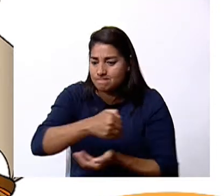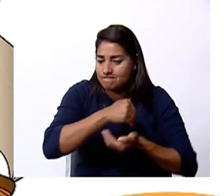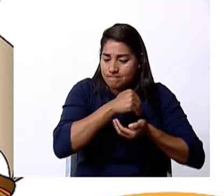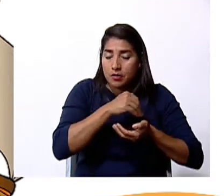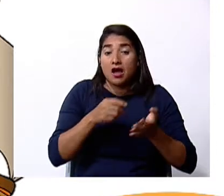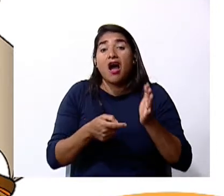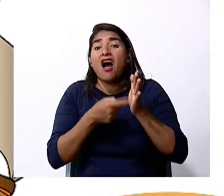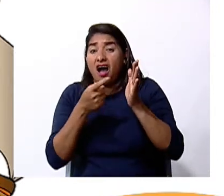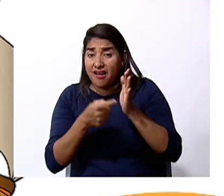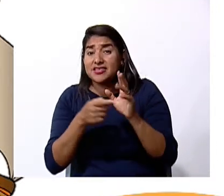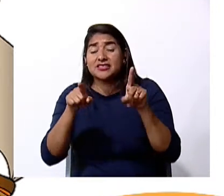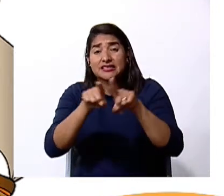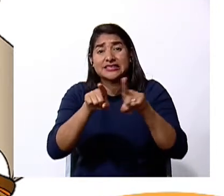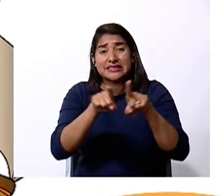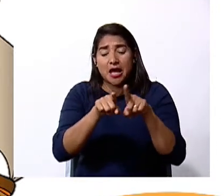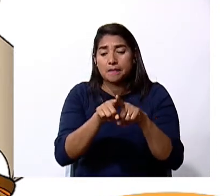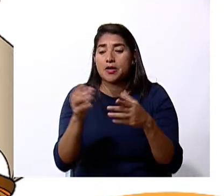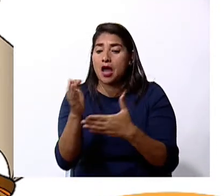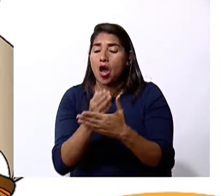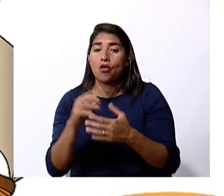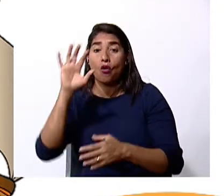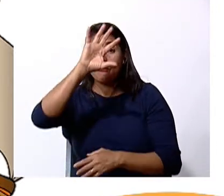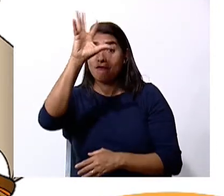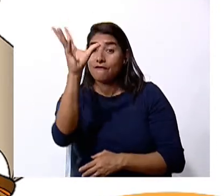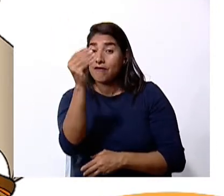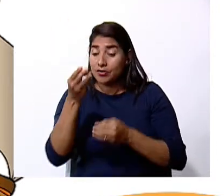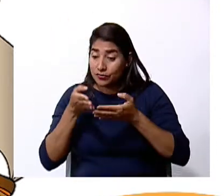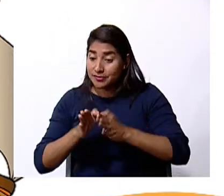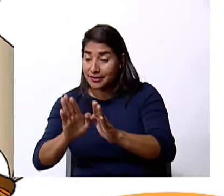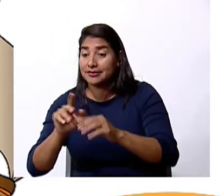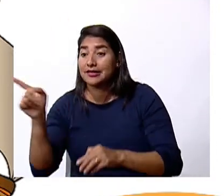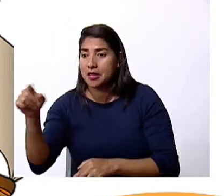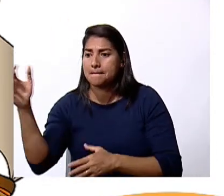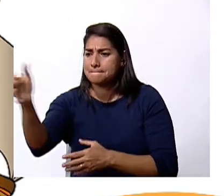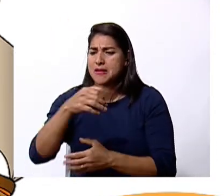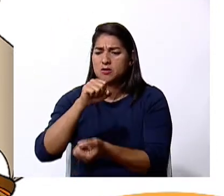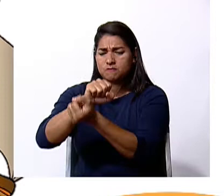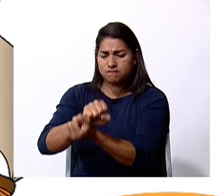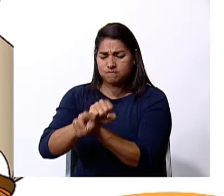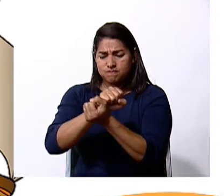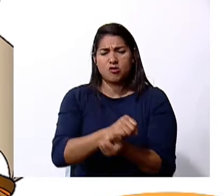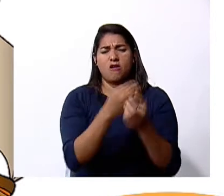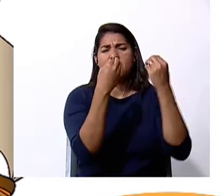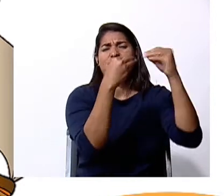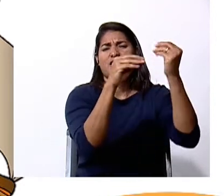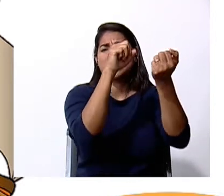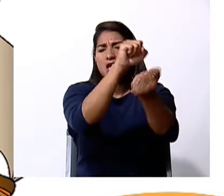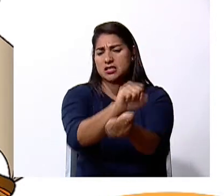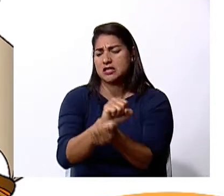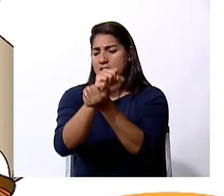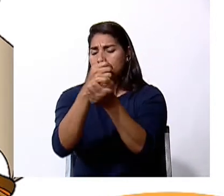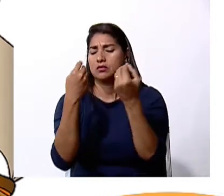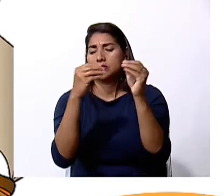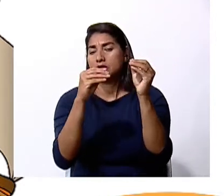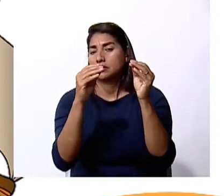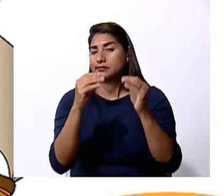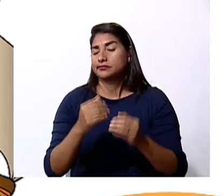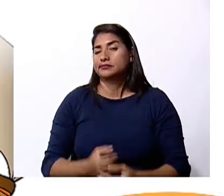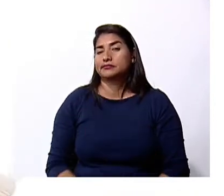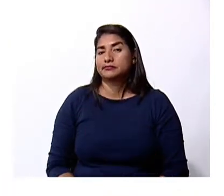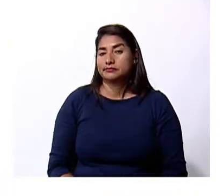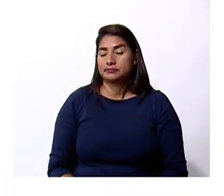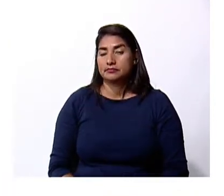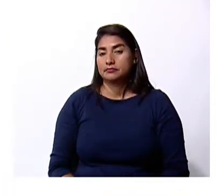en algunos casos a los afrodescendientes para venderlos como esclavos.